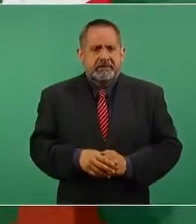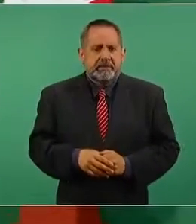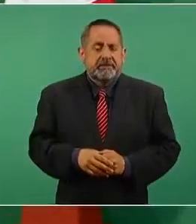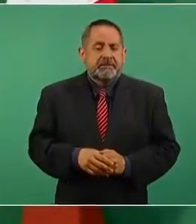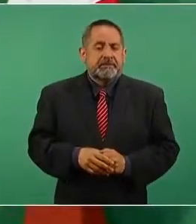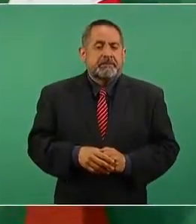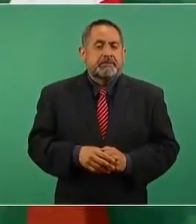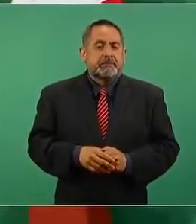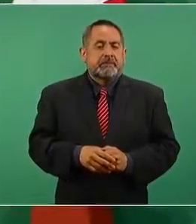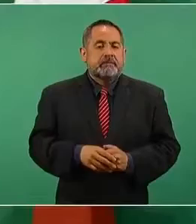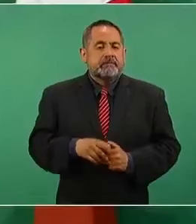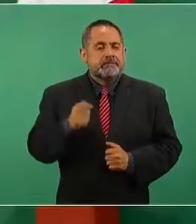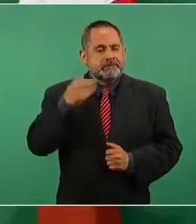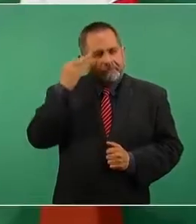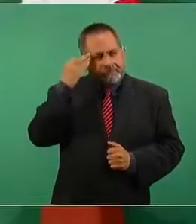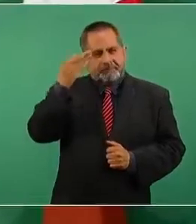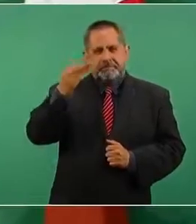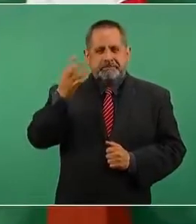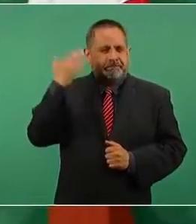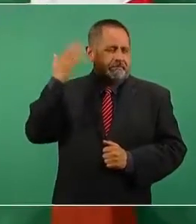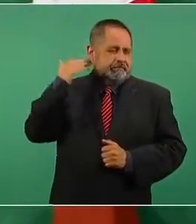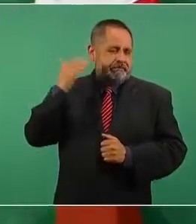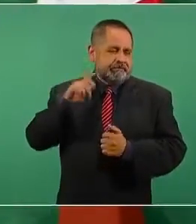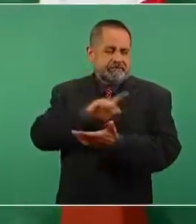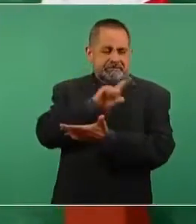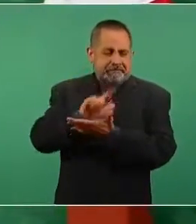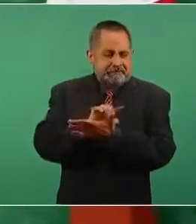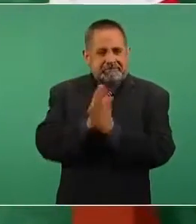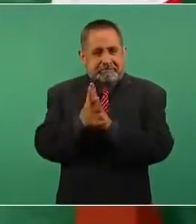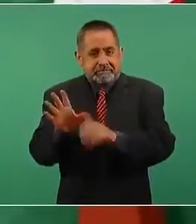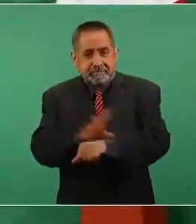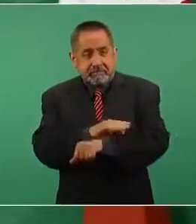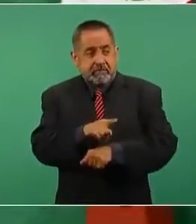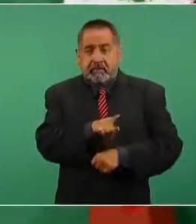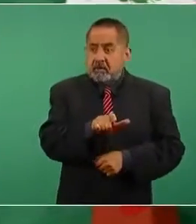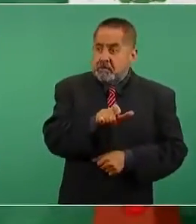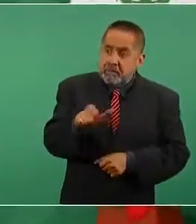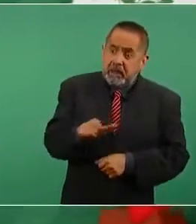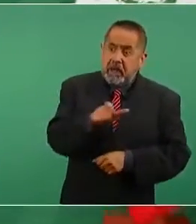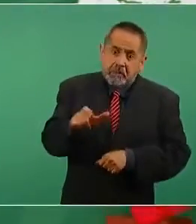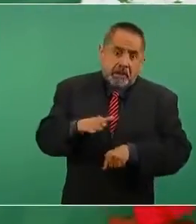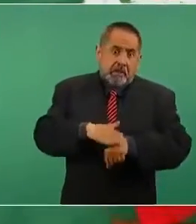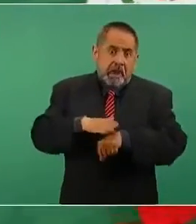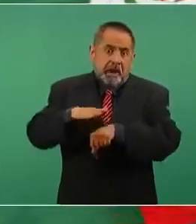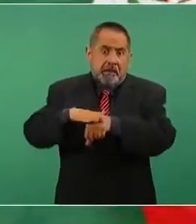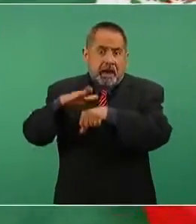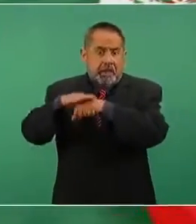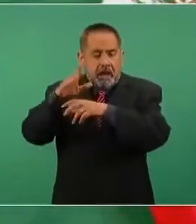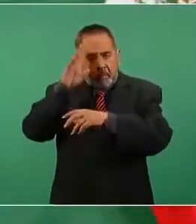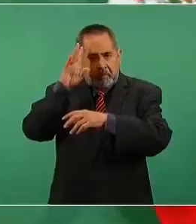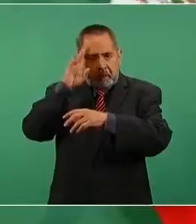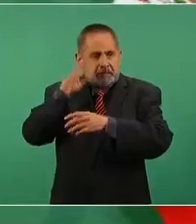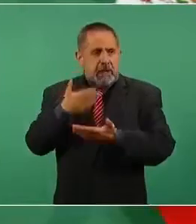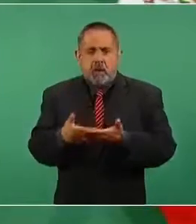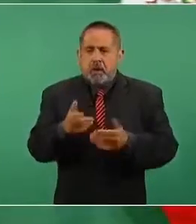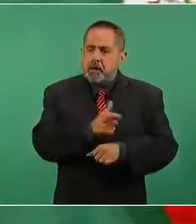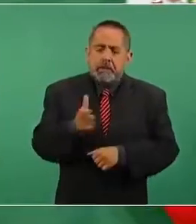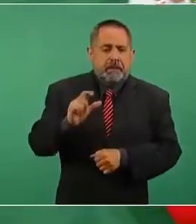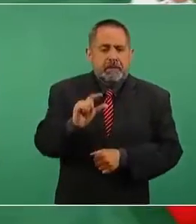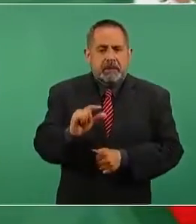de la reforma energética pagaban más por la energía eléctrica que lo que pagan